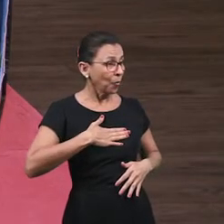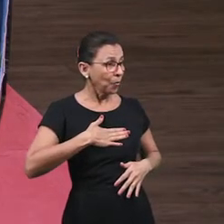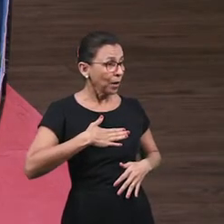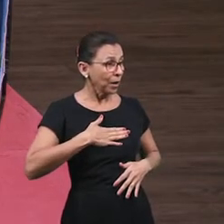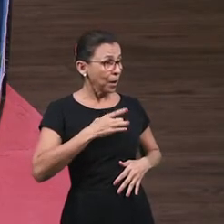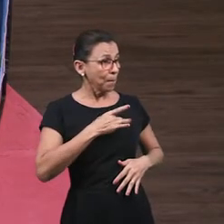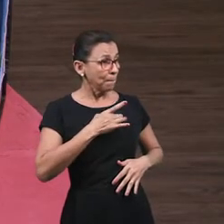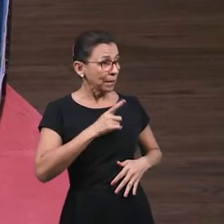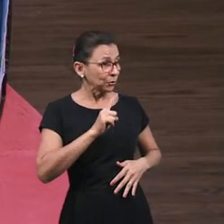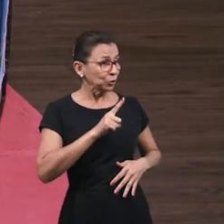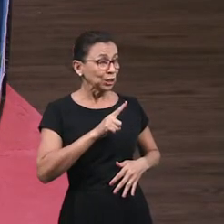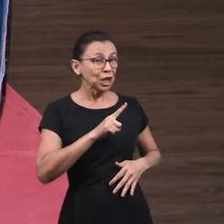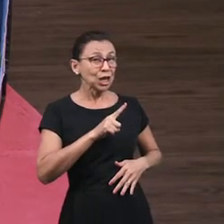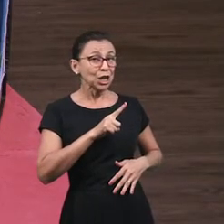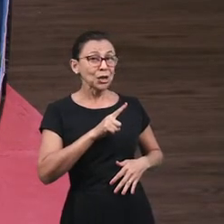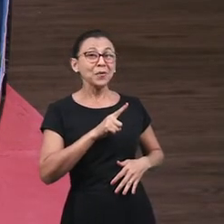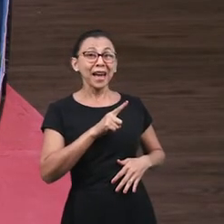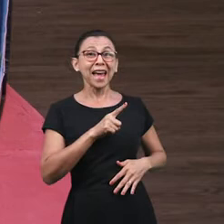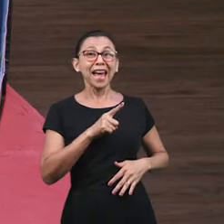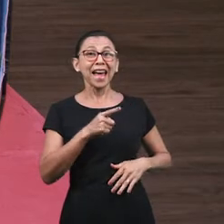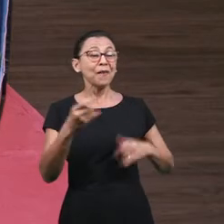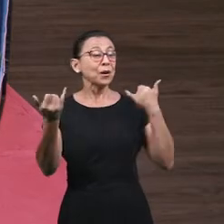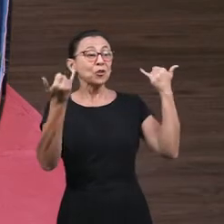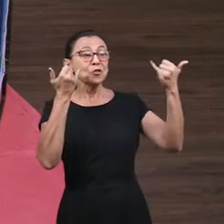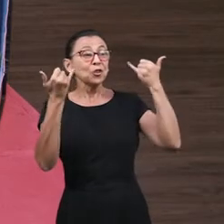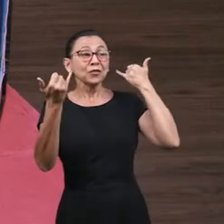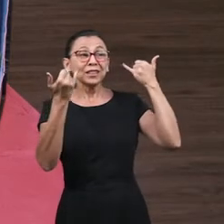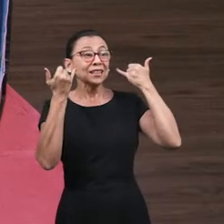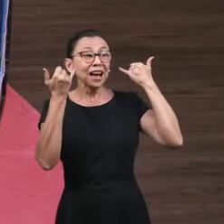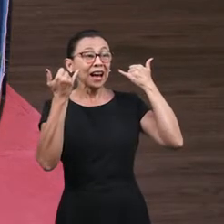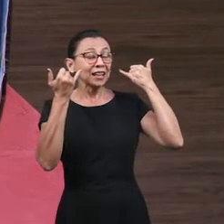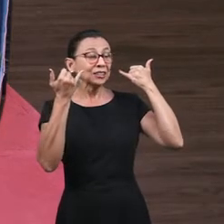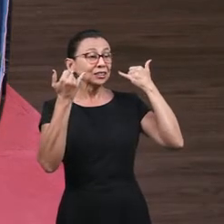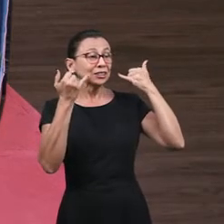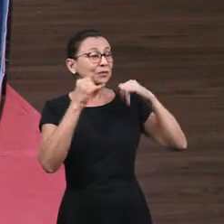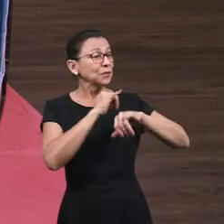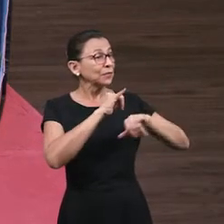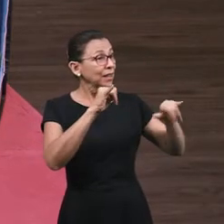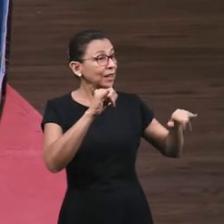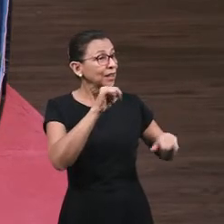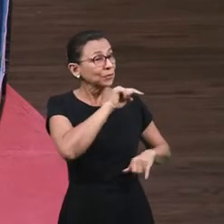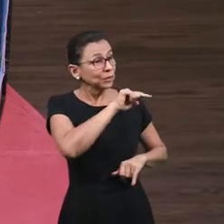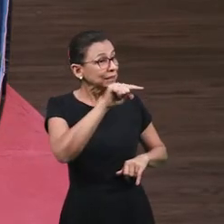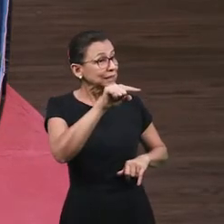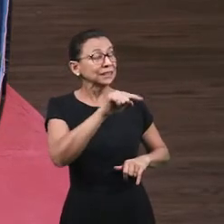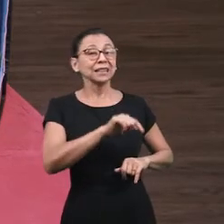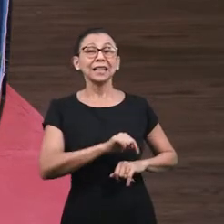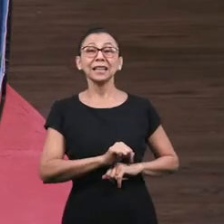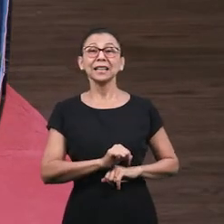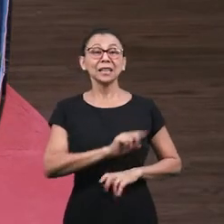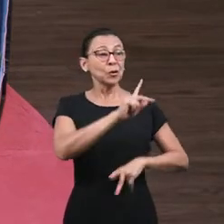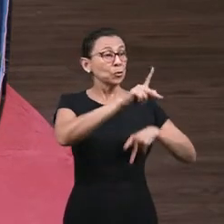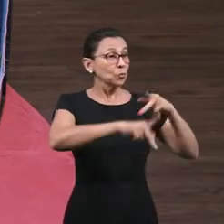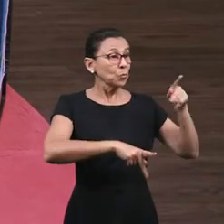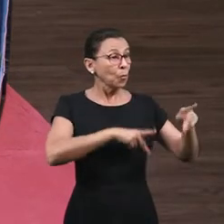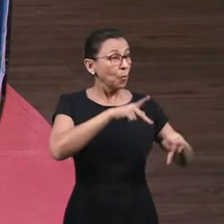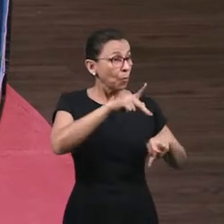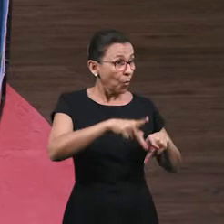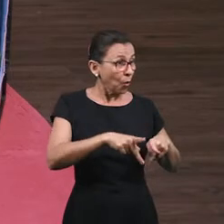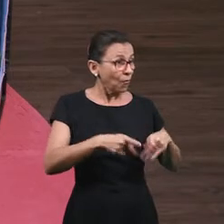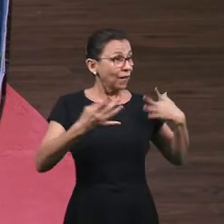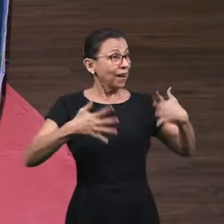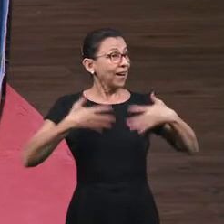Yo vengo a contarles una novedad, una noticia que va a ser de alegría en el corazón de todo el pueblo.